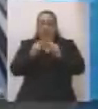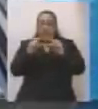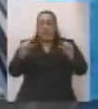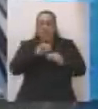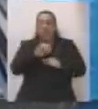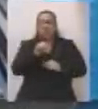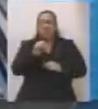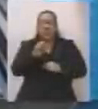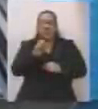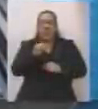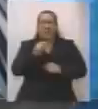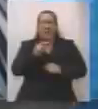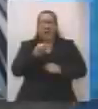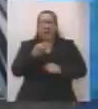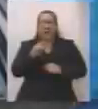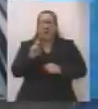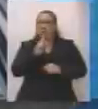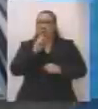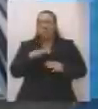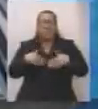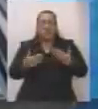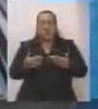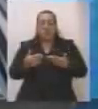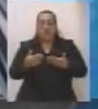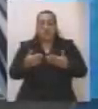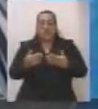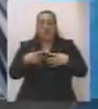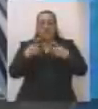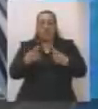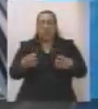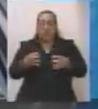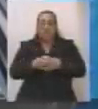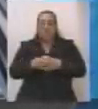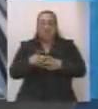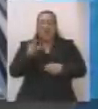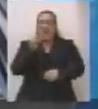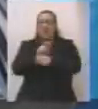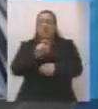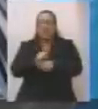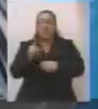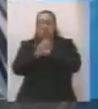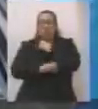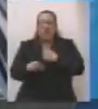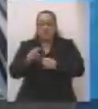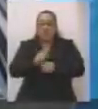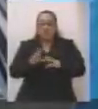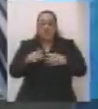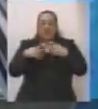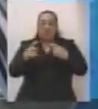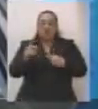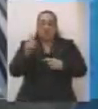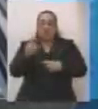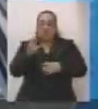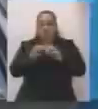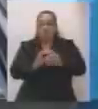de José Carlos Mariátegui: no es posible democratizar la enseñanza de un país sin democratizar